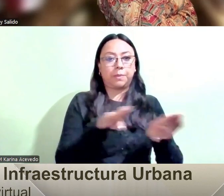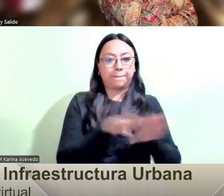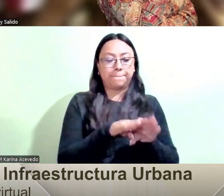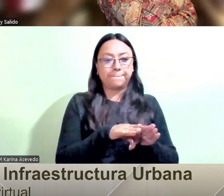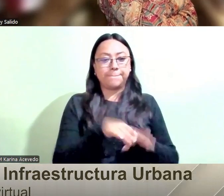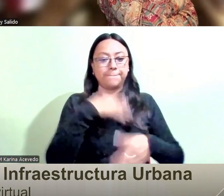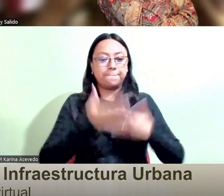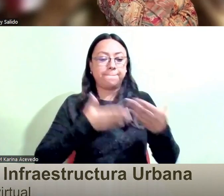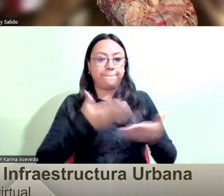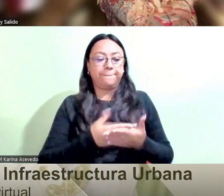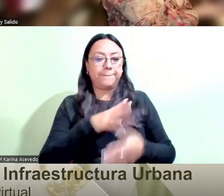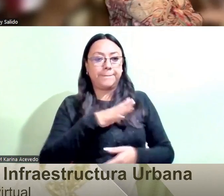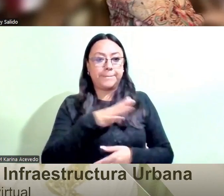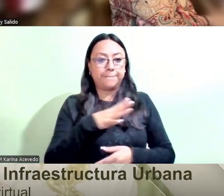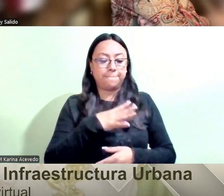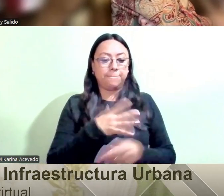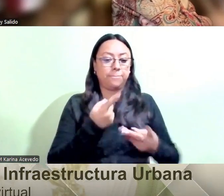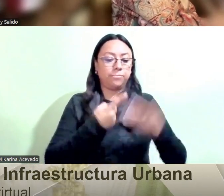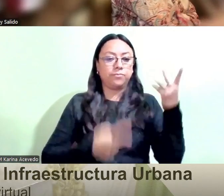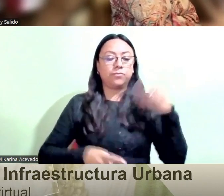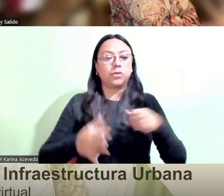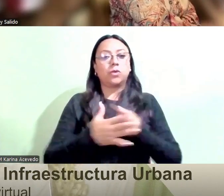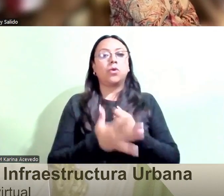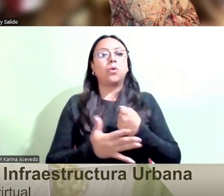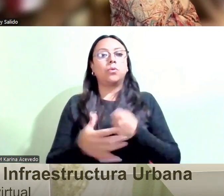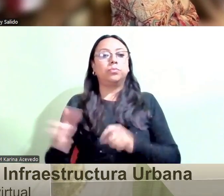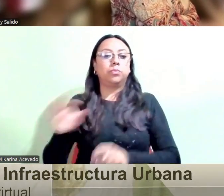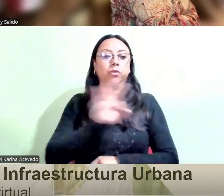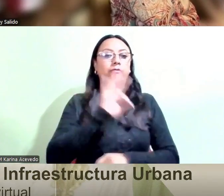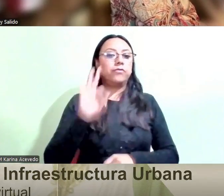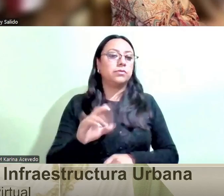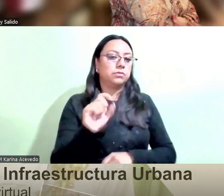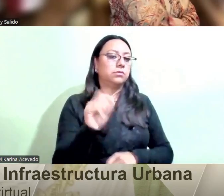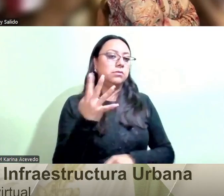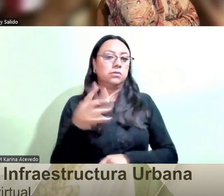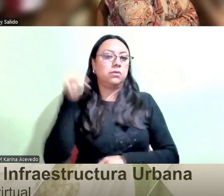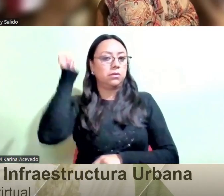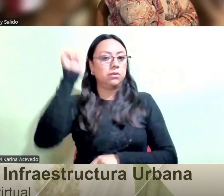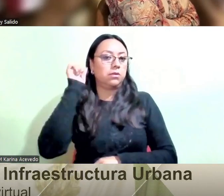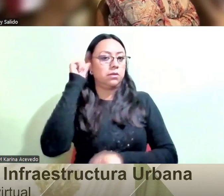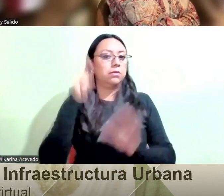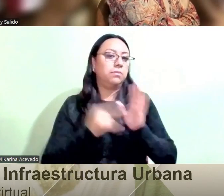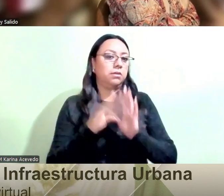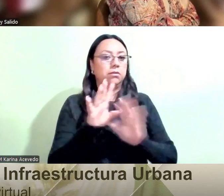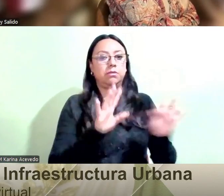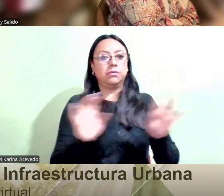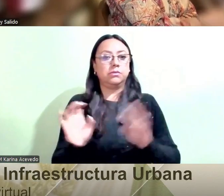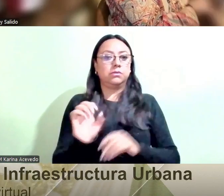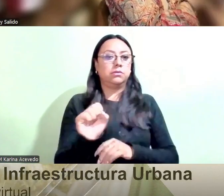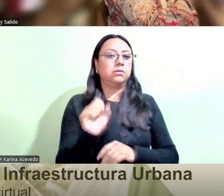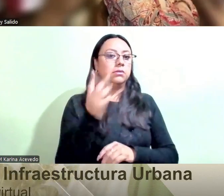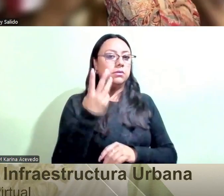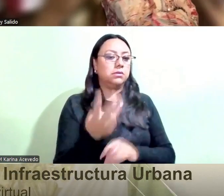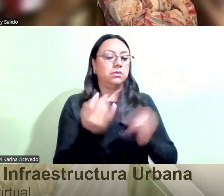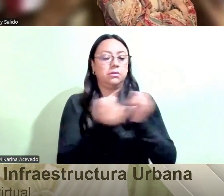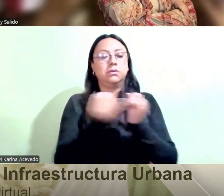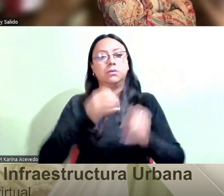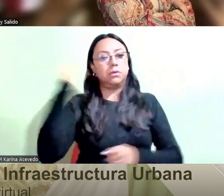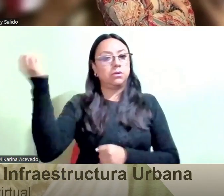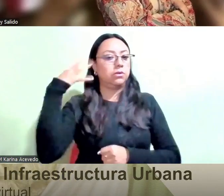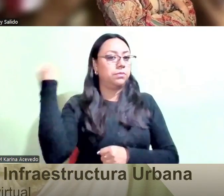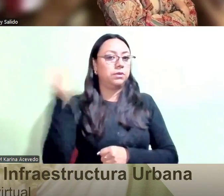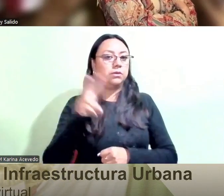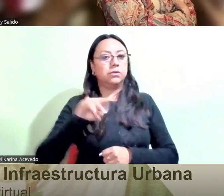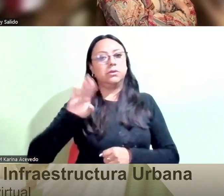en la Convención de Viena sobre Relaciones Consulares de fecha 24 de abril de 1963, y así como la Convención de Viena sobre